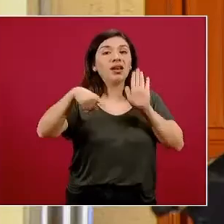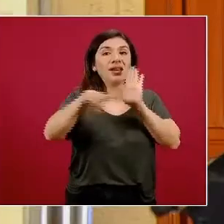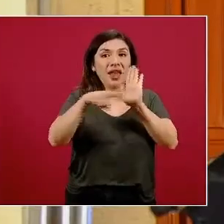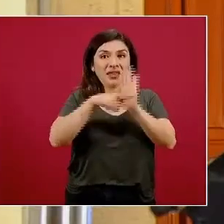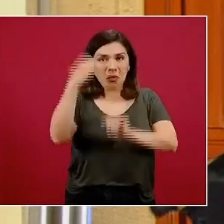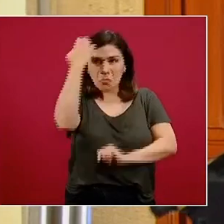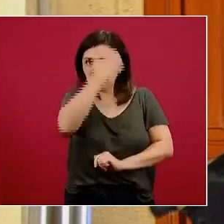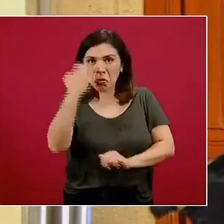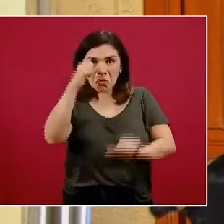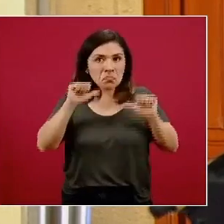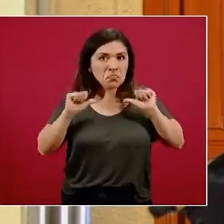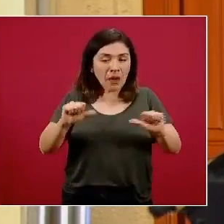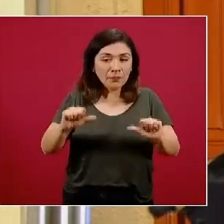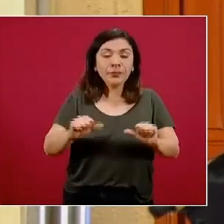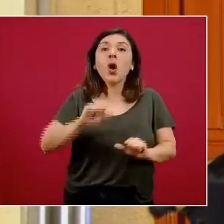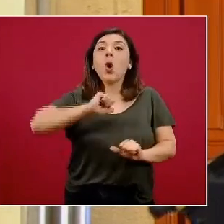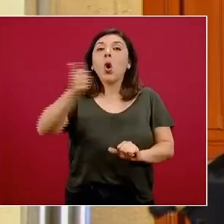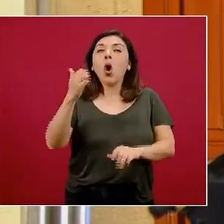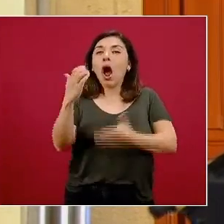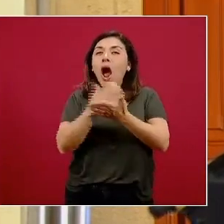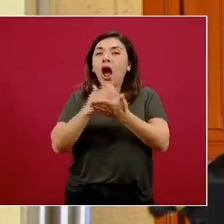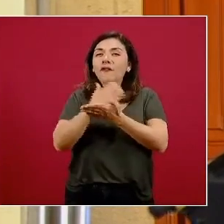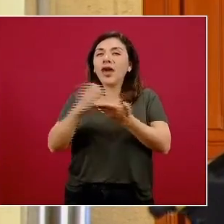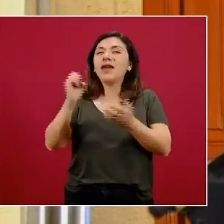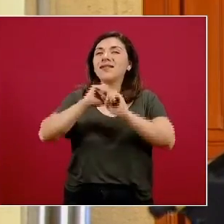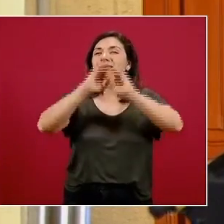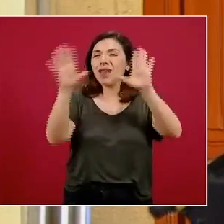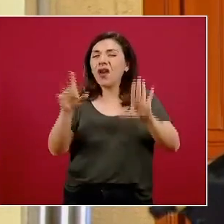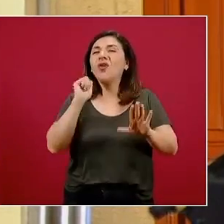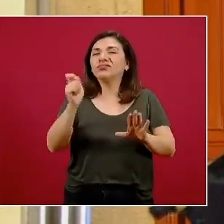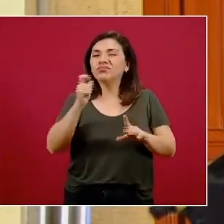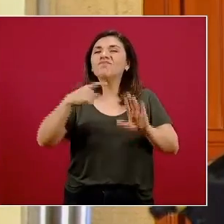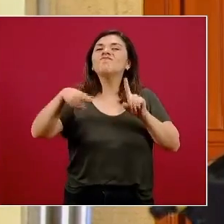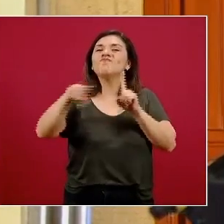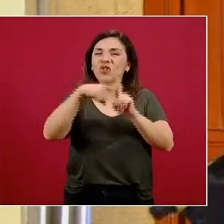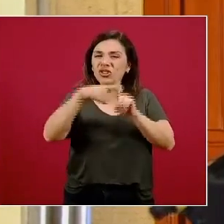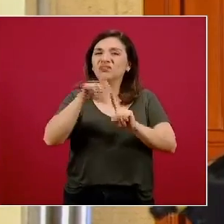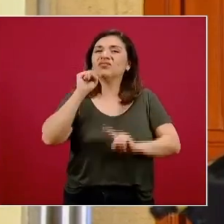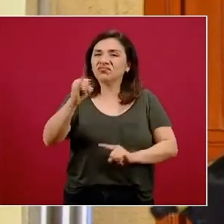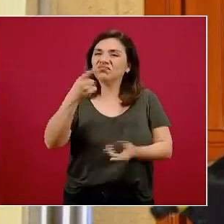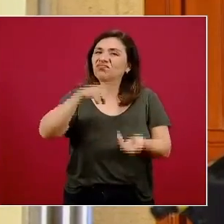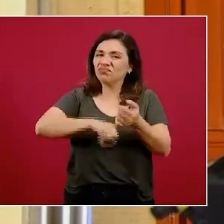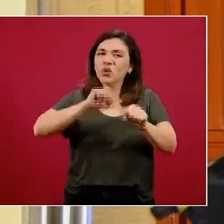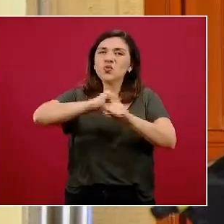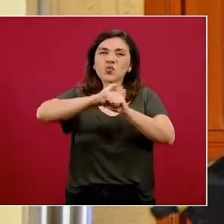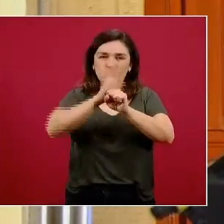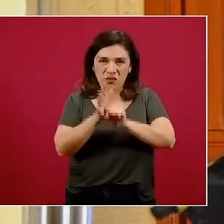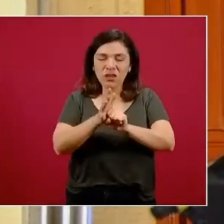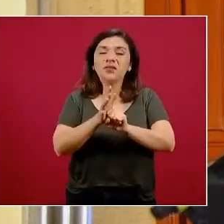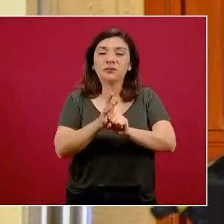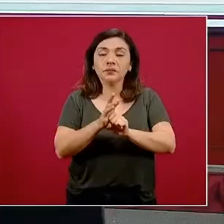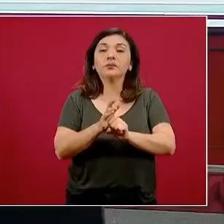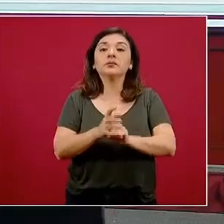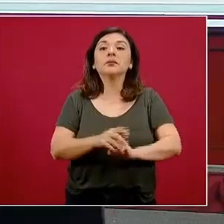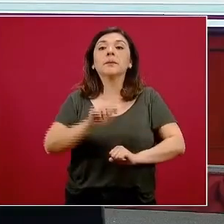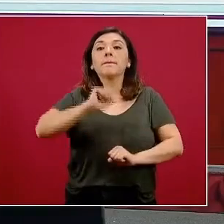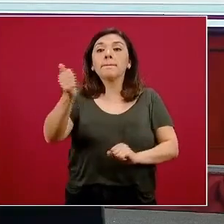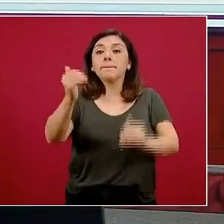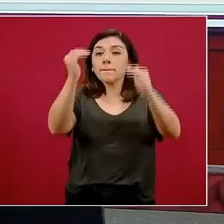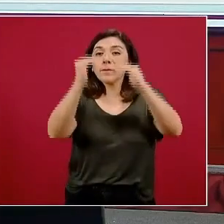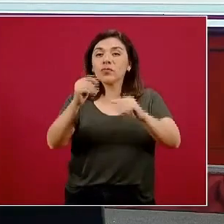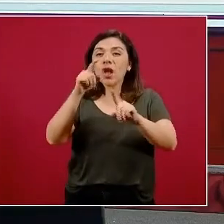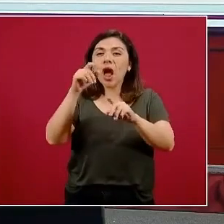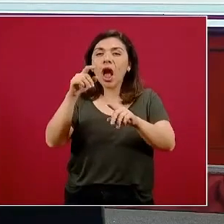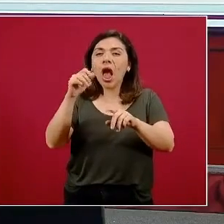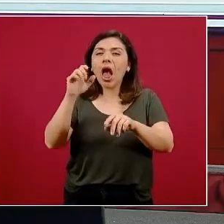a la prueba, las barras de color café claro, aquellas que dieron positivo a la prueba, en este caso son confirmados, y en las barras